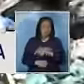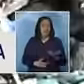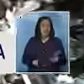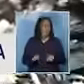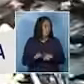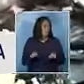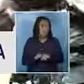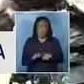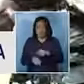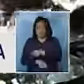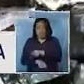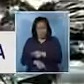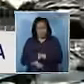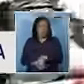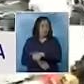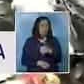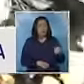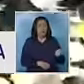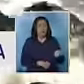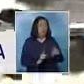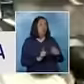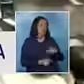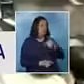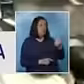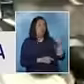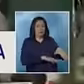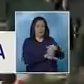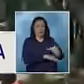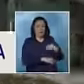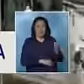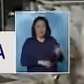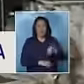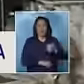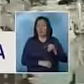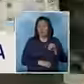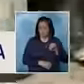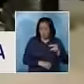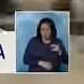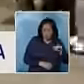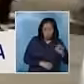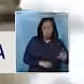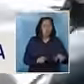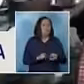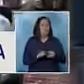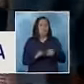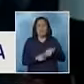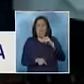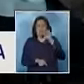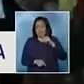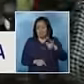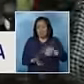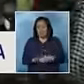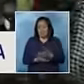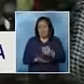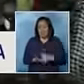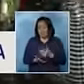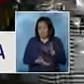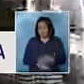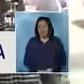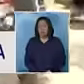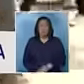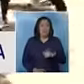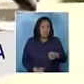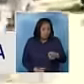el mismo que se registra también humbol se registra también en el mismo Girón gamarra donde la gente viene a comprar a eso se